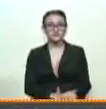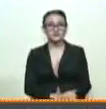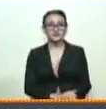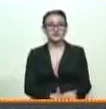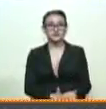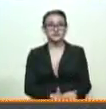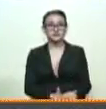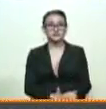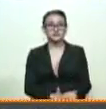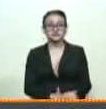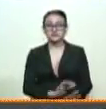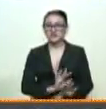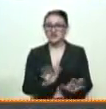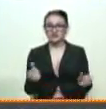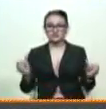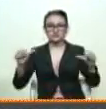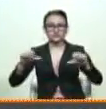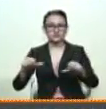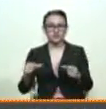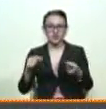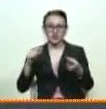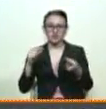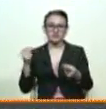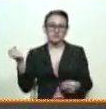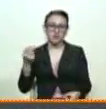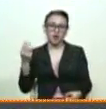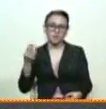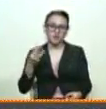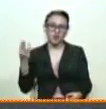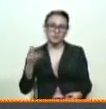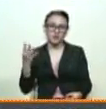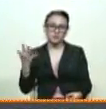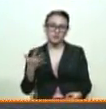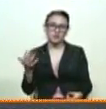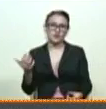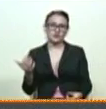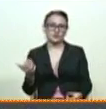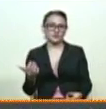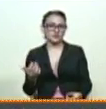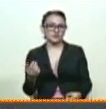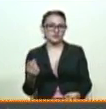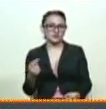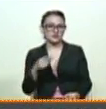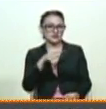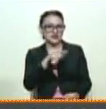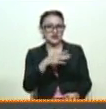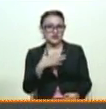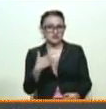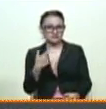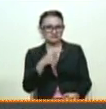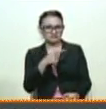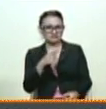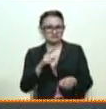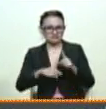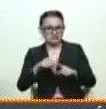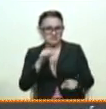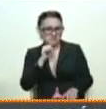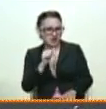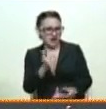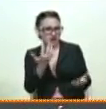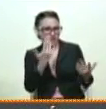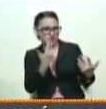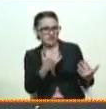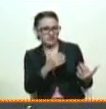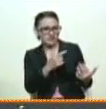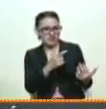Los hemos derrotado una y mil veces en sus macabras intenciones y lo seguiremos